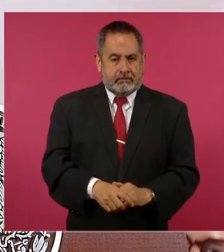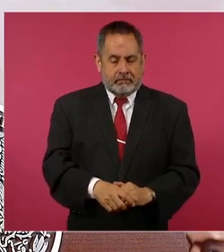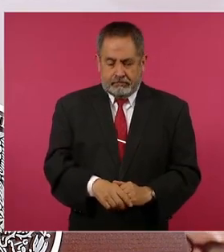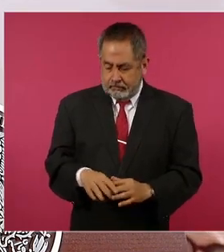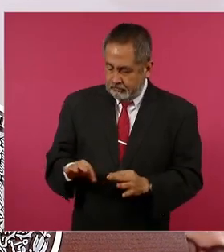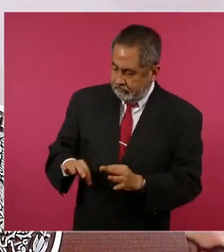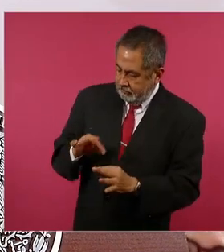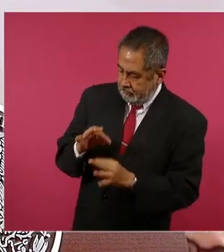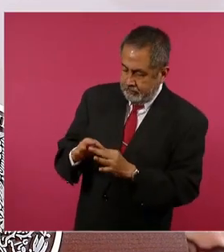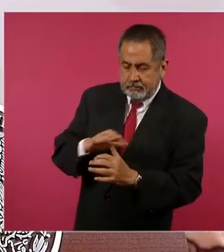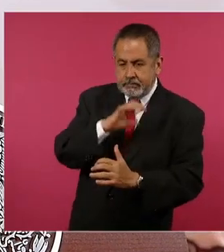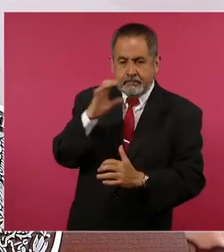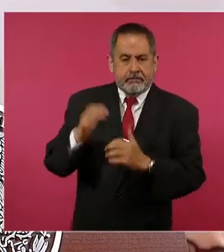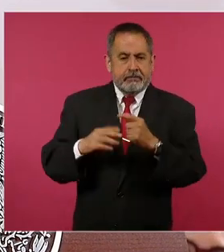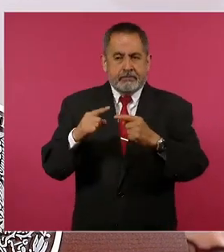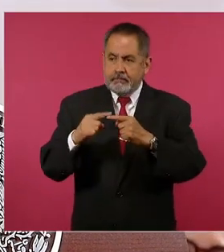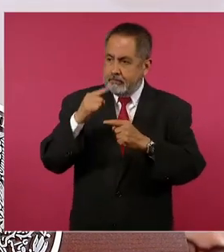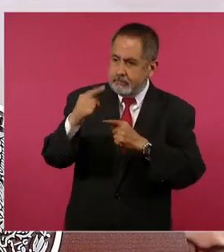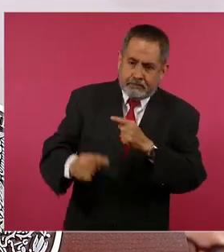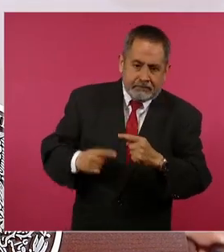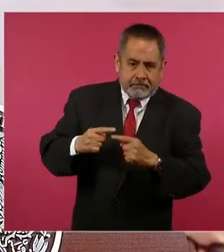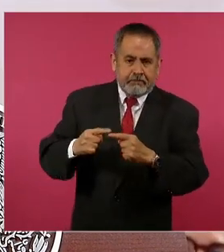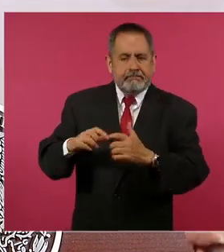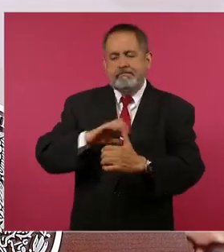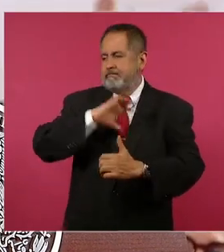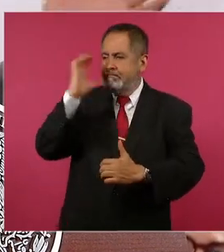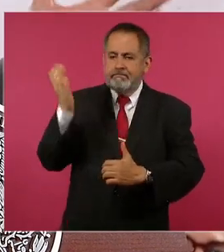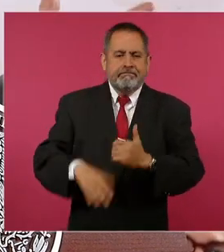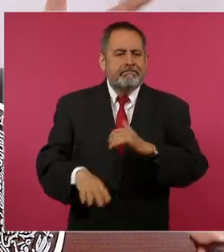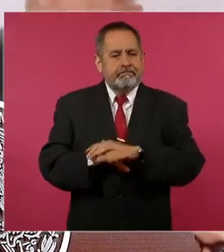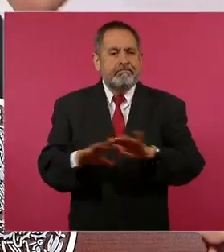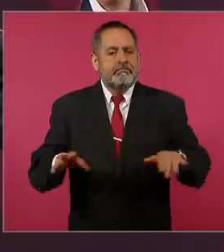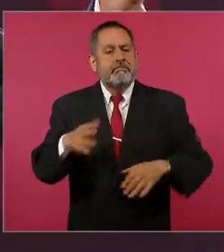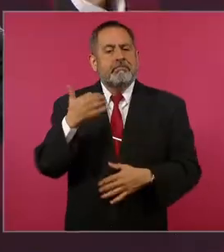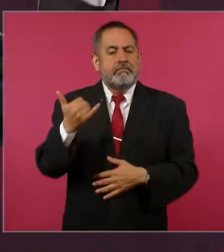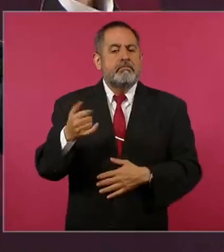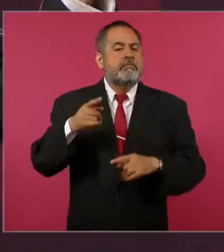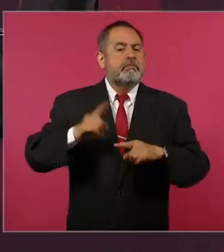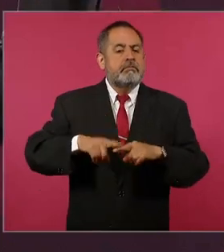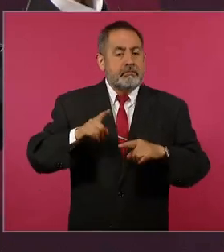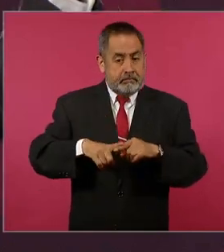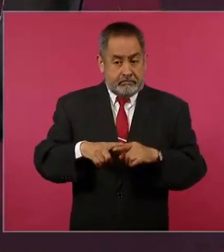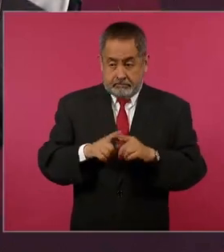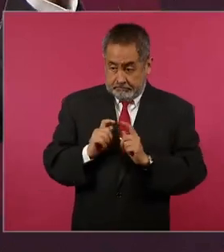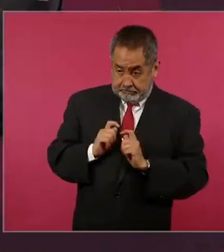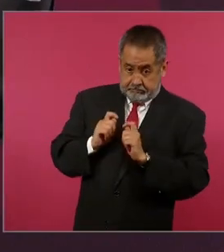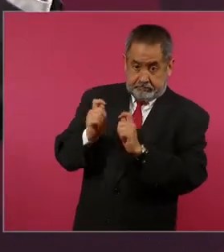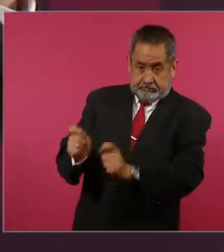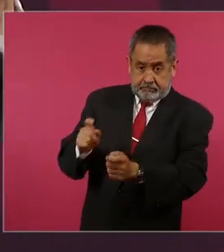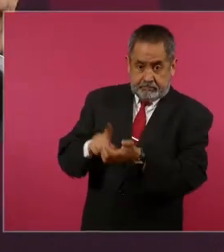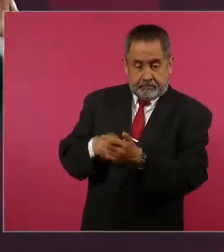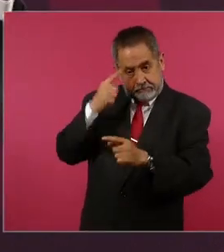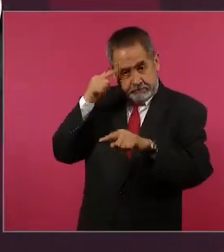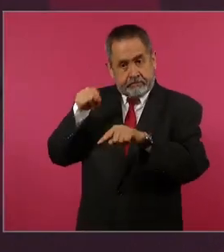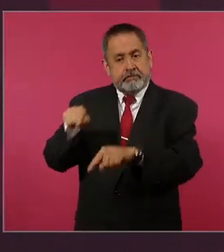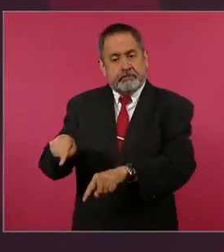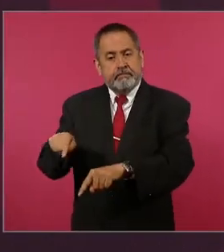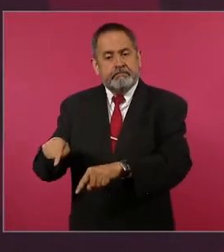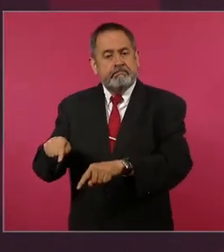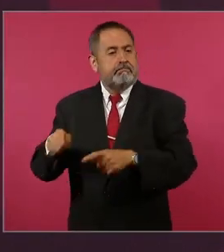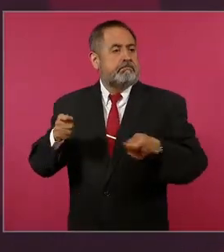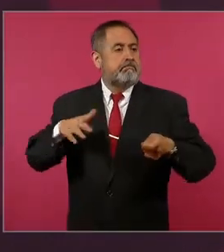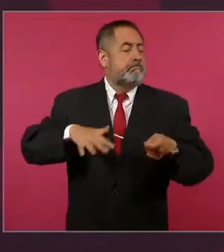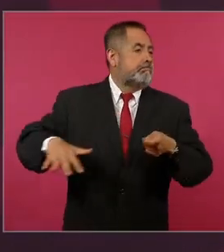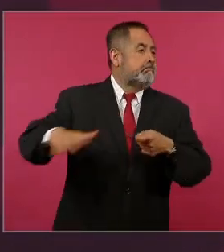concluí, terminé un ciclo y quien va a hacerse cargo de la conducción